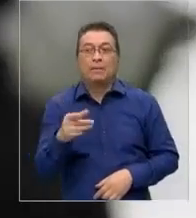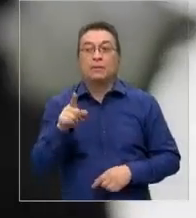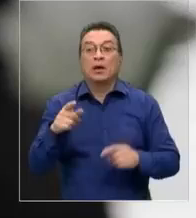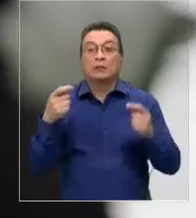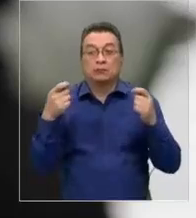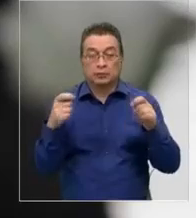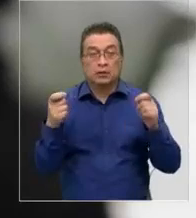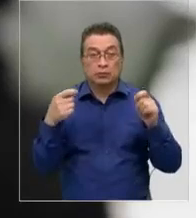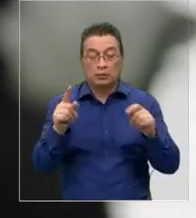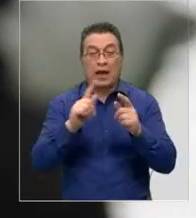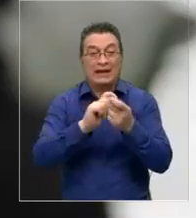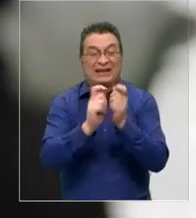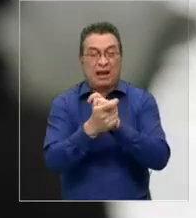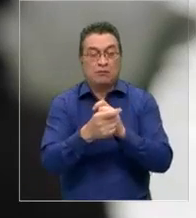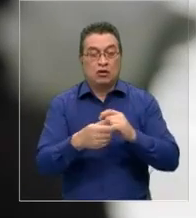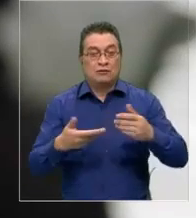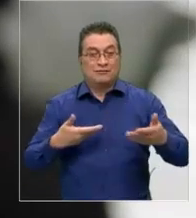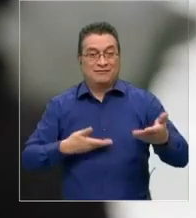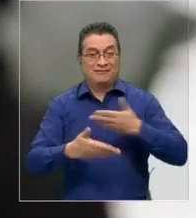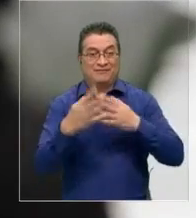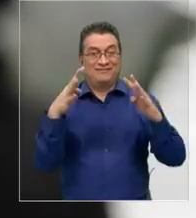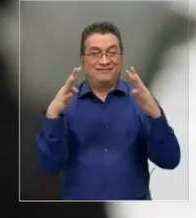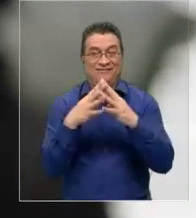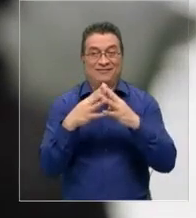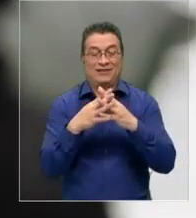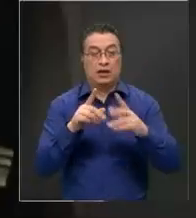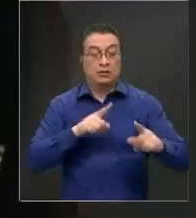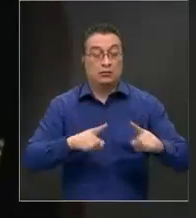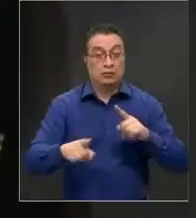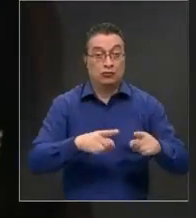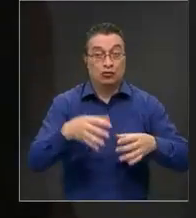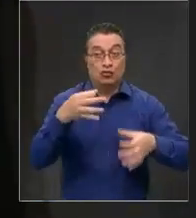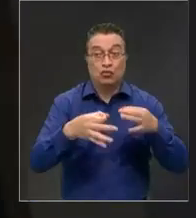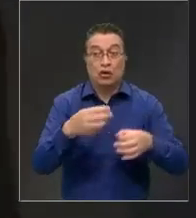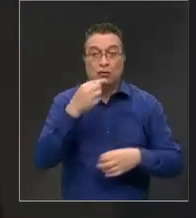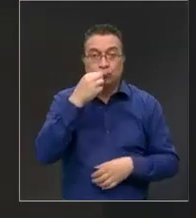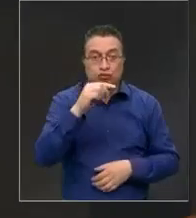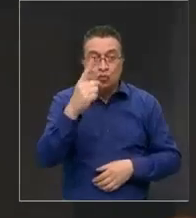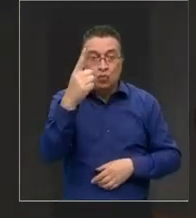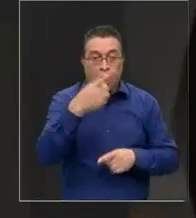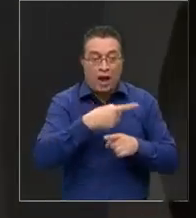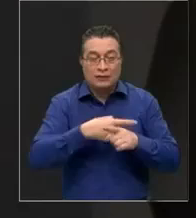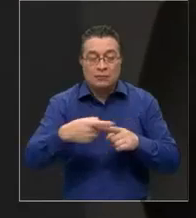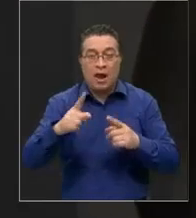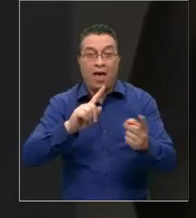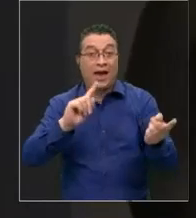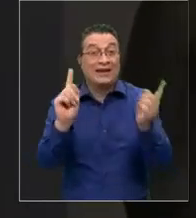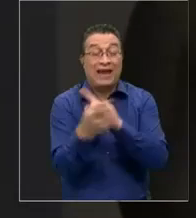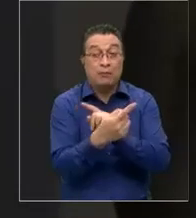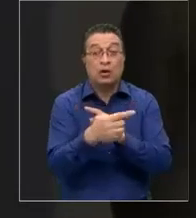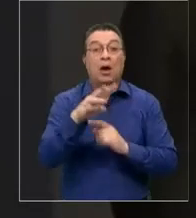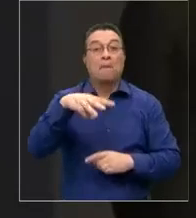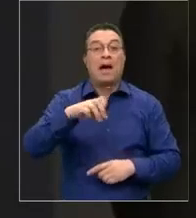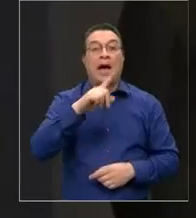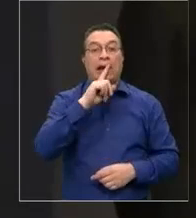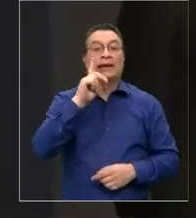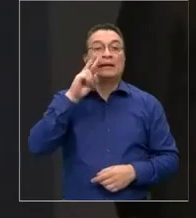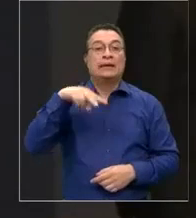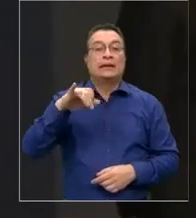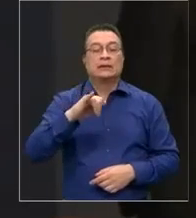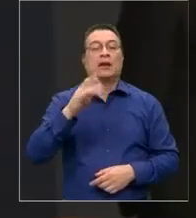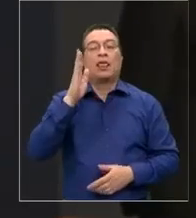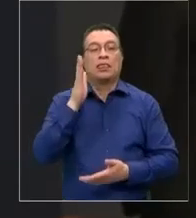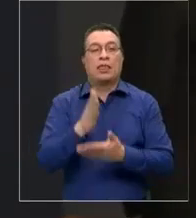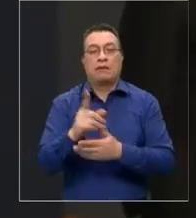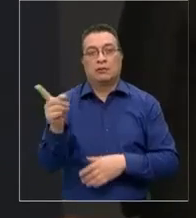intentos por no empañar el cambio de mando en el ejército con una diligencia judicial, a menos de una semana de esa ceremonia, Ricardo Martínez deberá